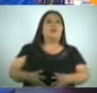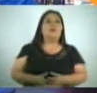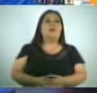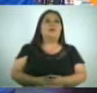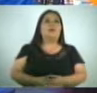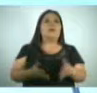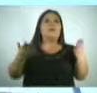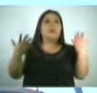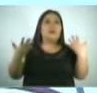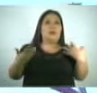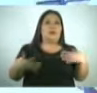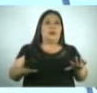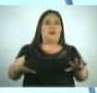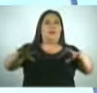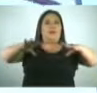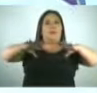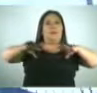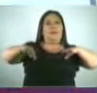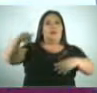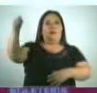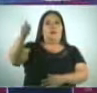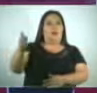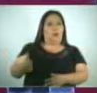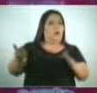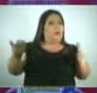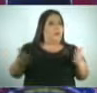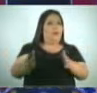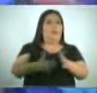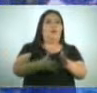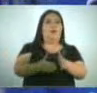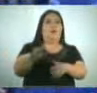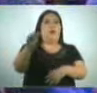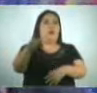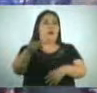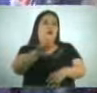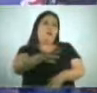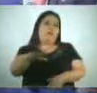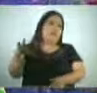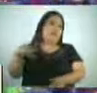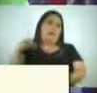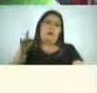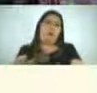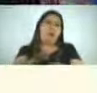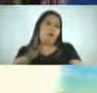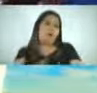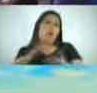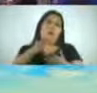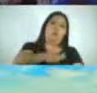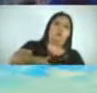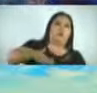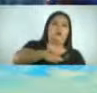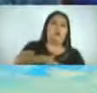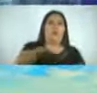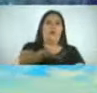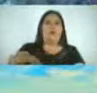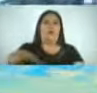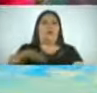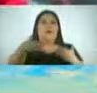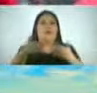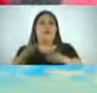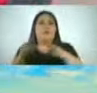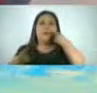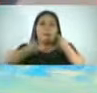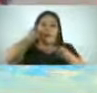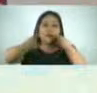Inició la vacación agostina en el país, temporada que las familias aprovechan para departir en distintos destinos. El